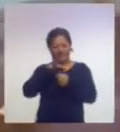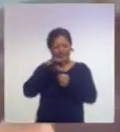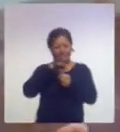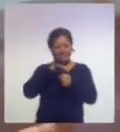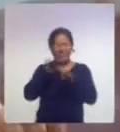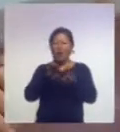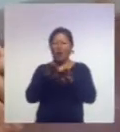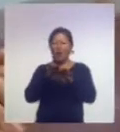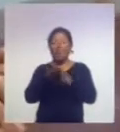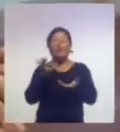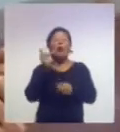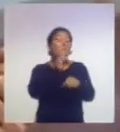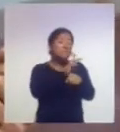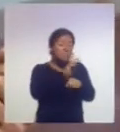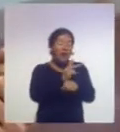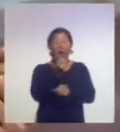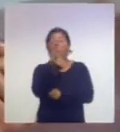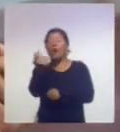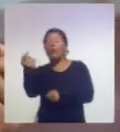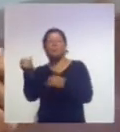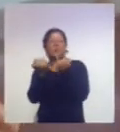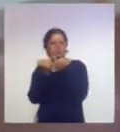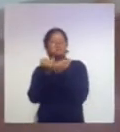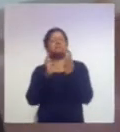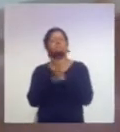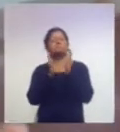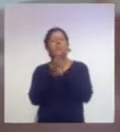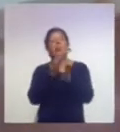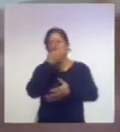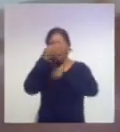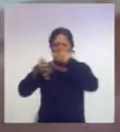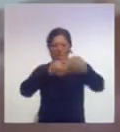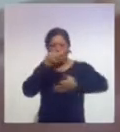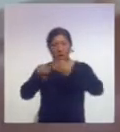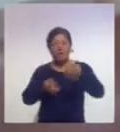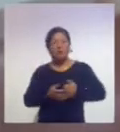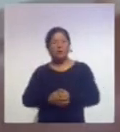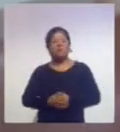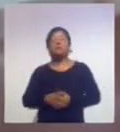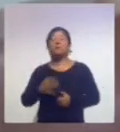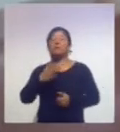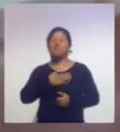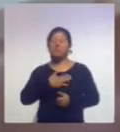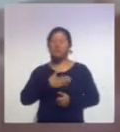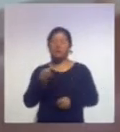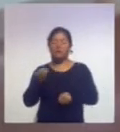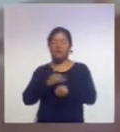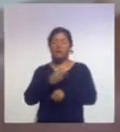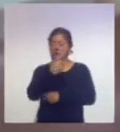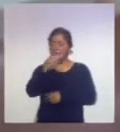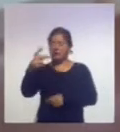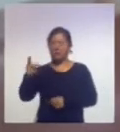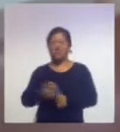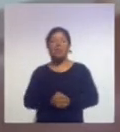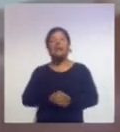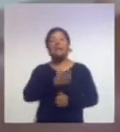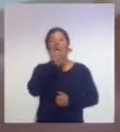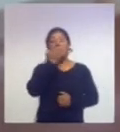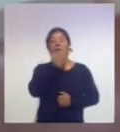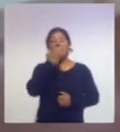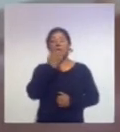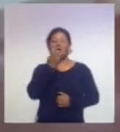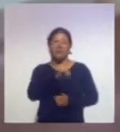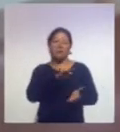en primarias, y por lo tanto, bueno, pues también la institución pone a disposición de las escuelas pues